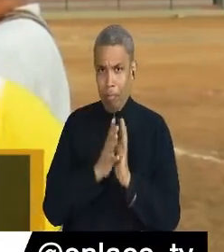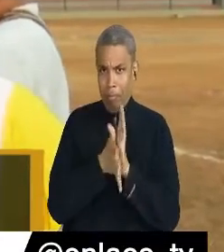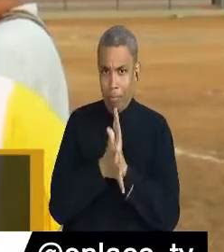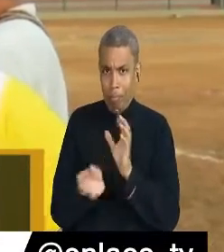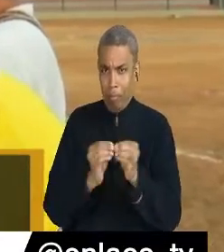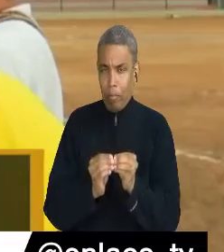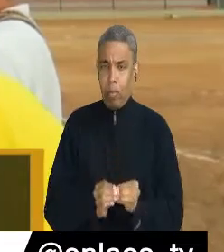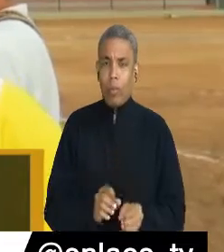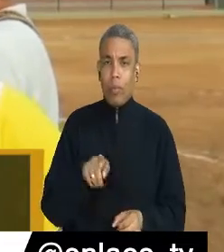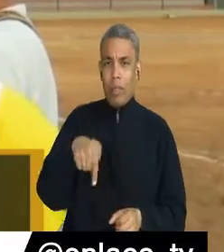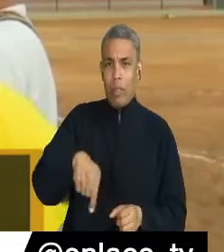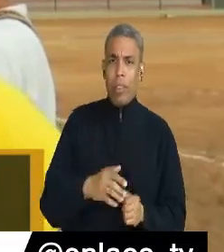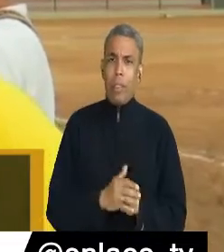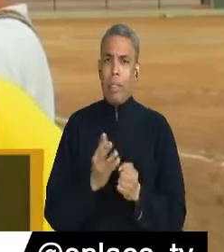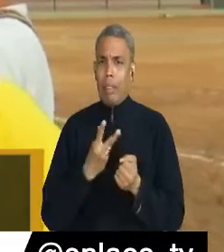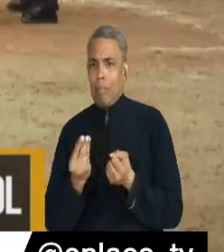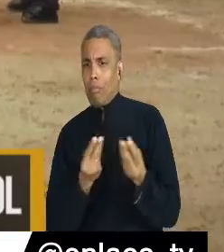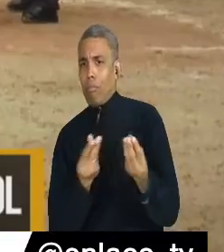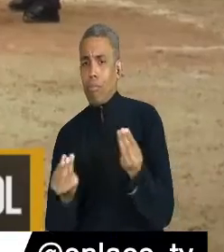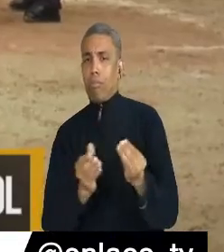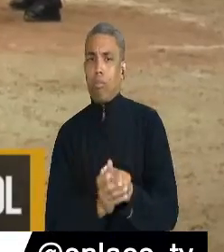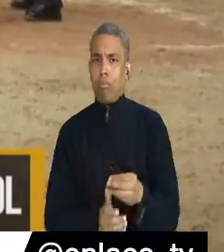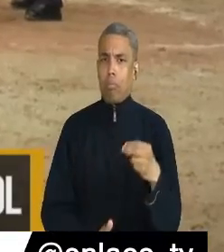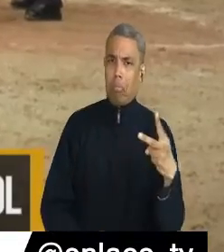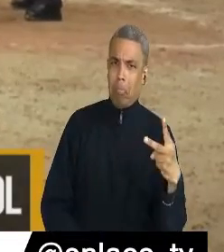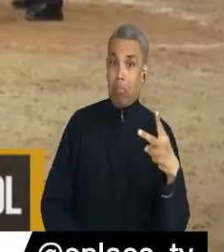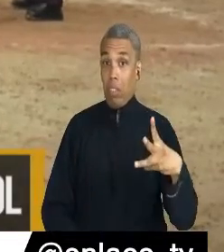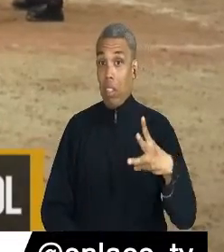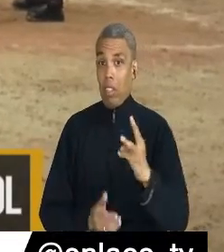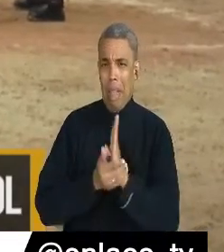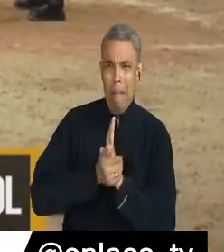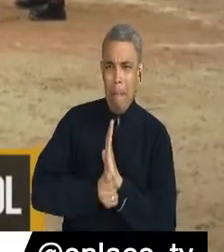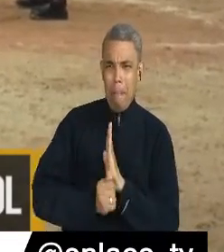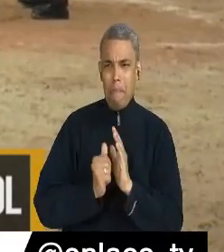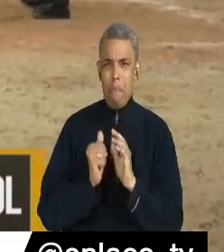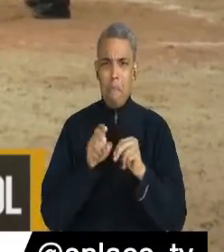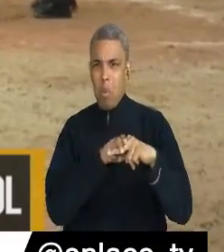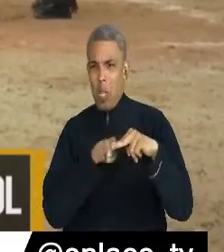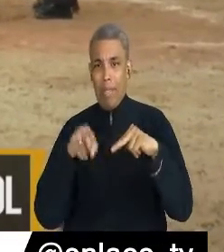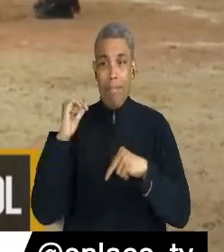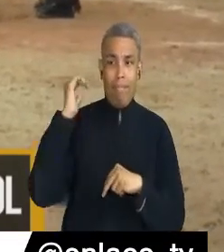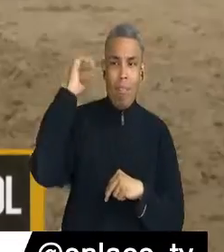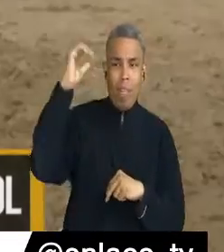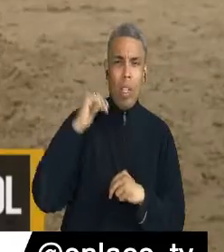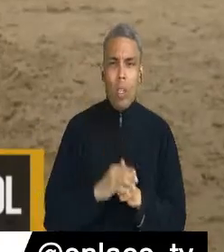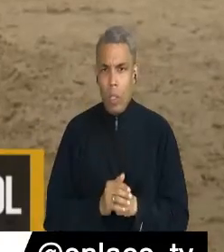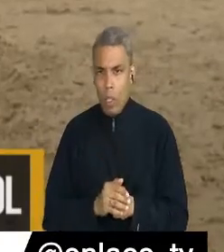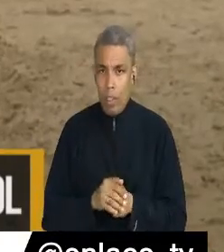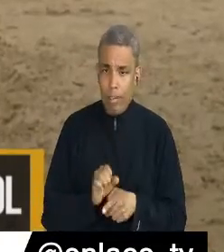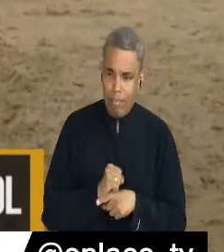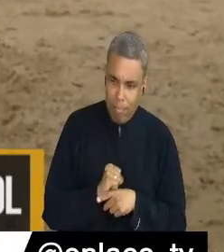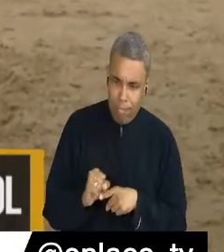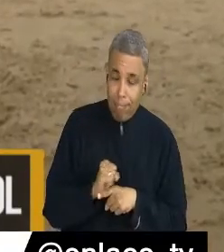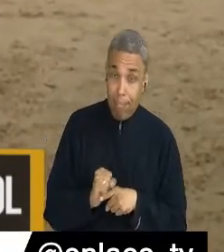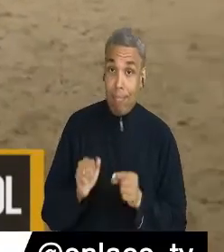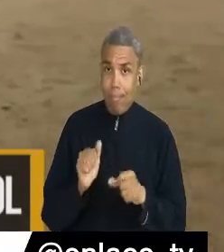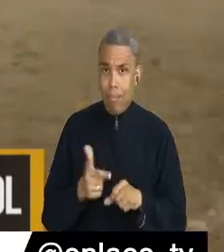equipos los tres equipos que están en buen nivel que están jugando softball entrenan tienen refuerzos